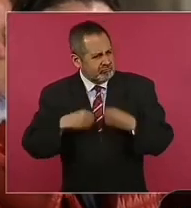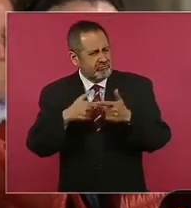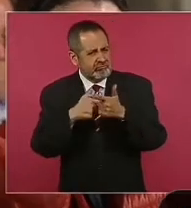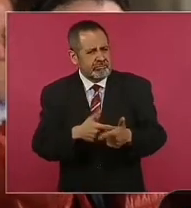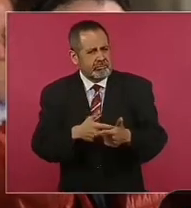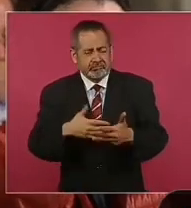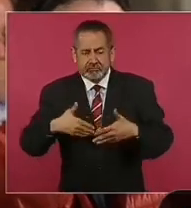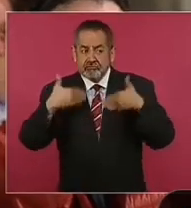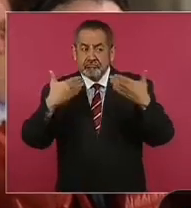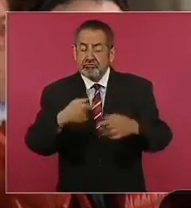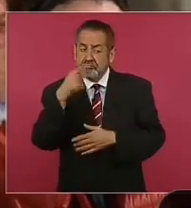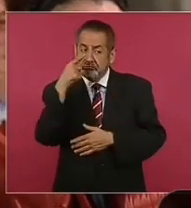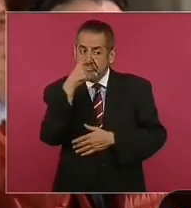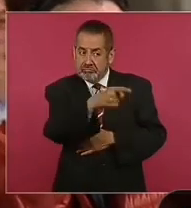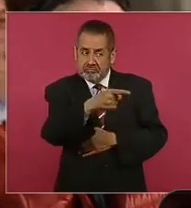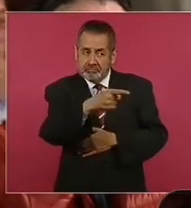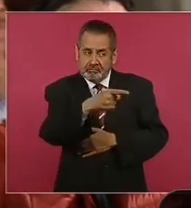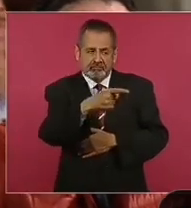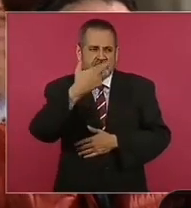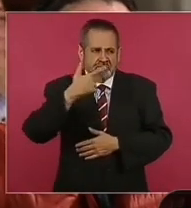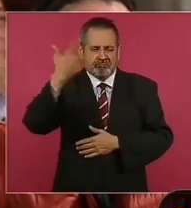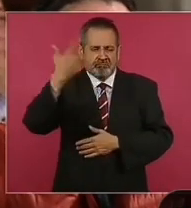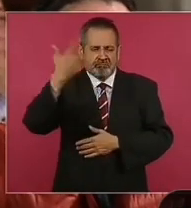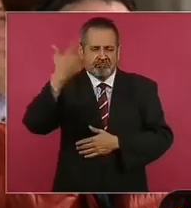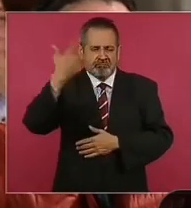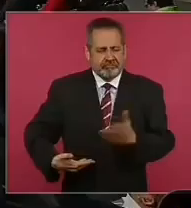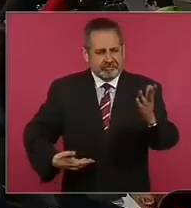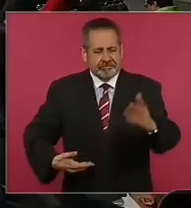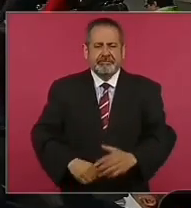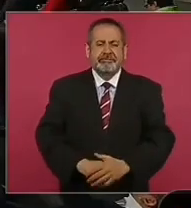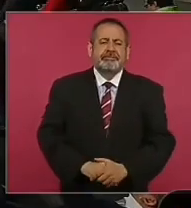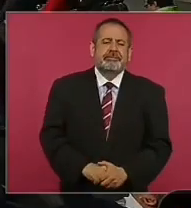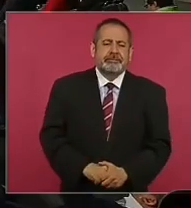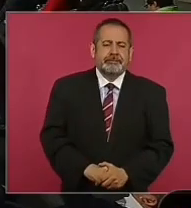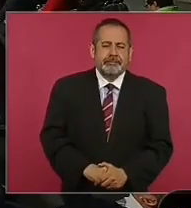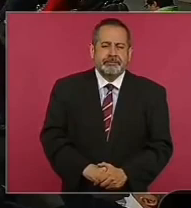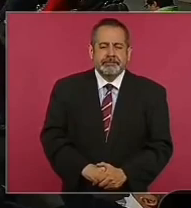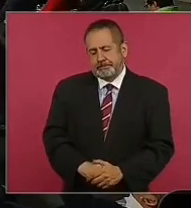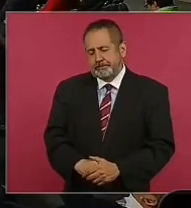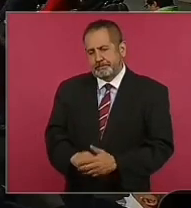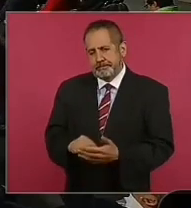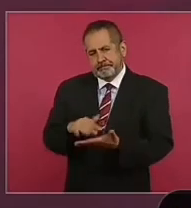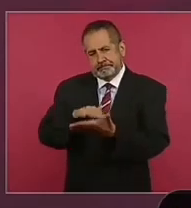en que serás el mejor presidente. Esta es una humilde... Muy buena.